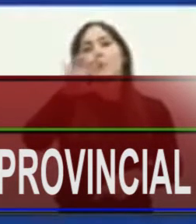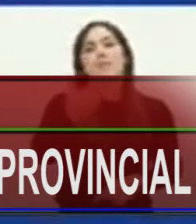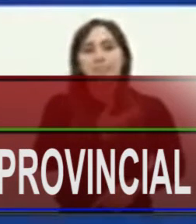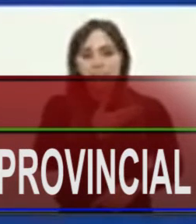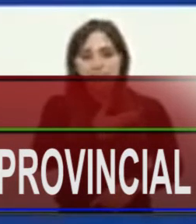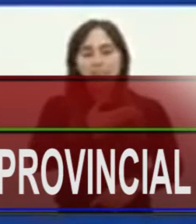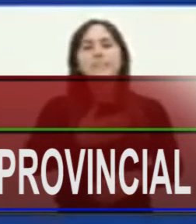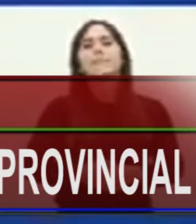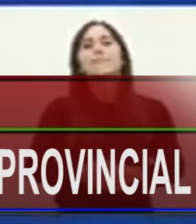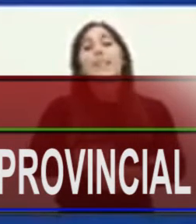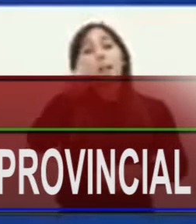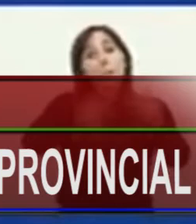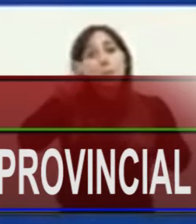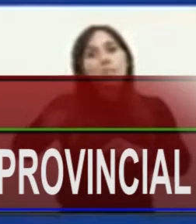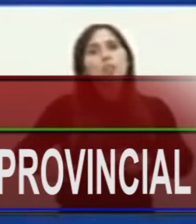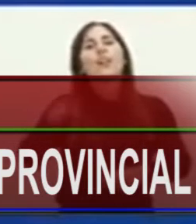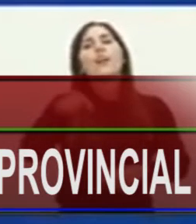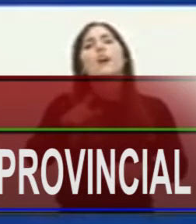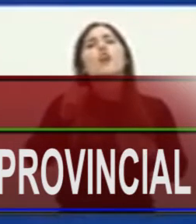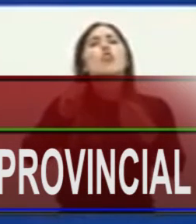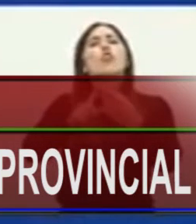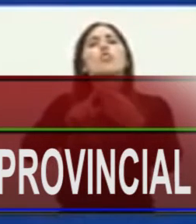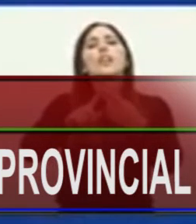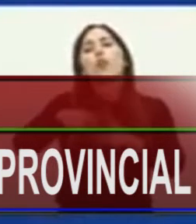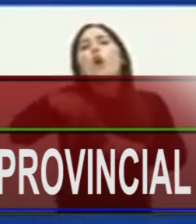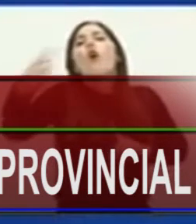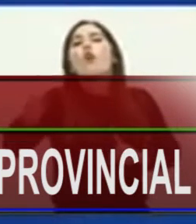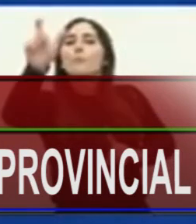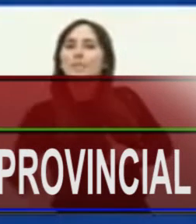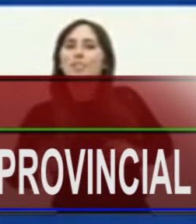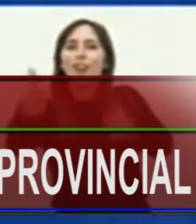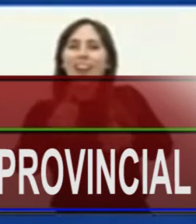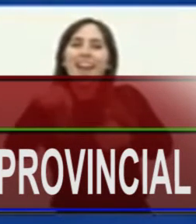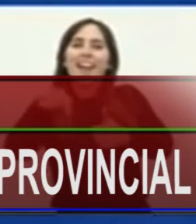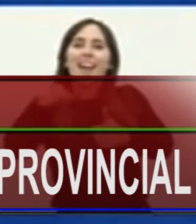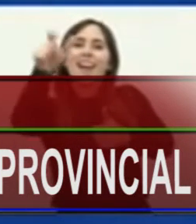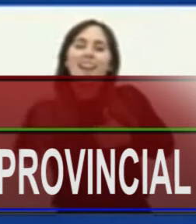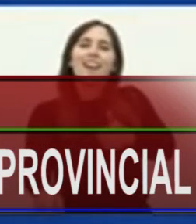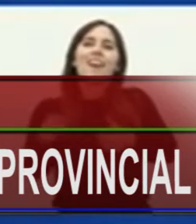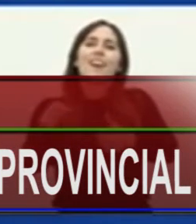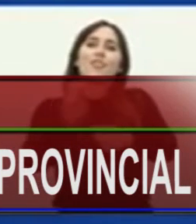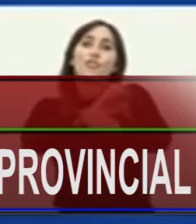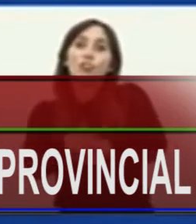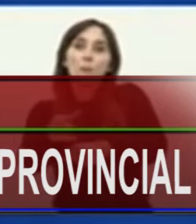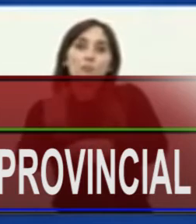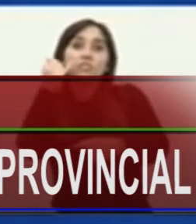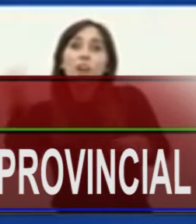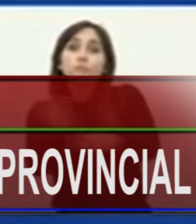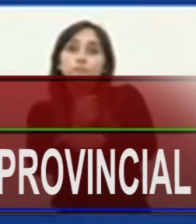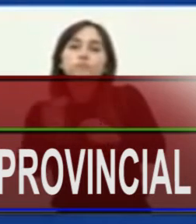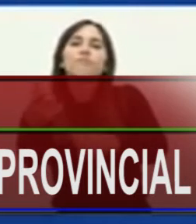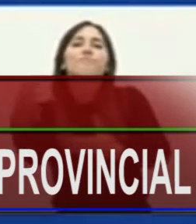Fe. Se trata de personas que fueron contacto de otras personas que tenían coronavirus